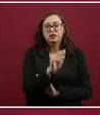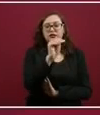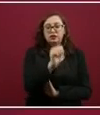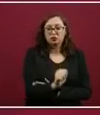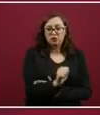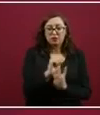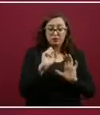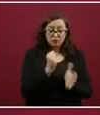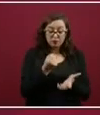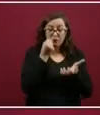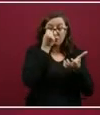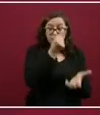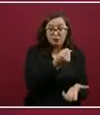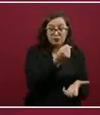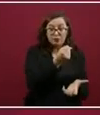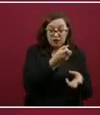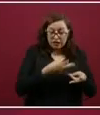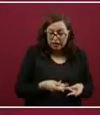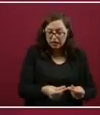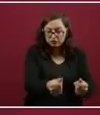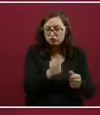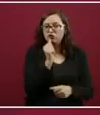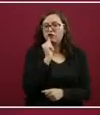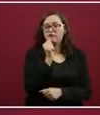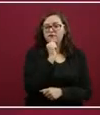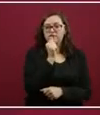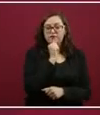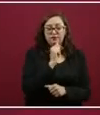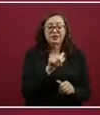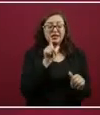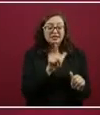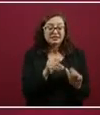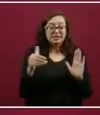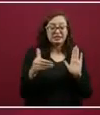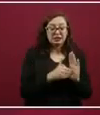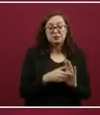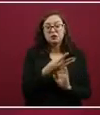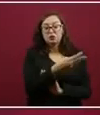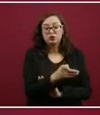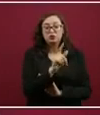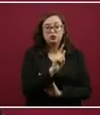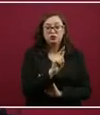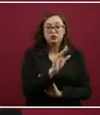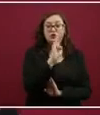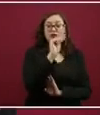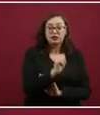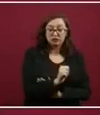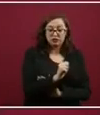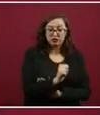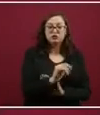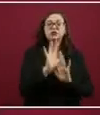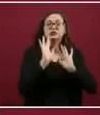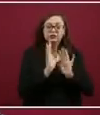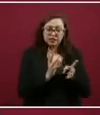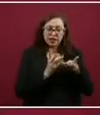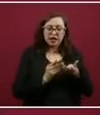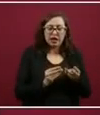presupuesto no lo he ejercido. De esos 7 mil 479, se